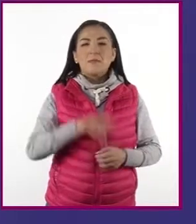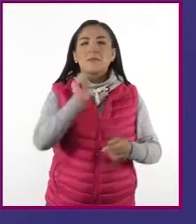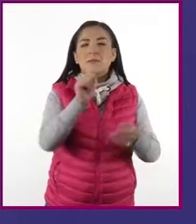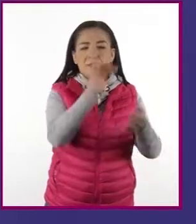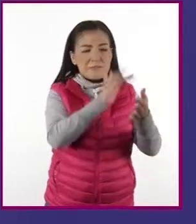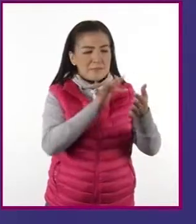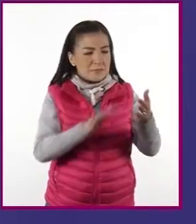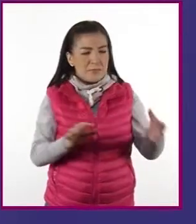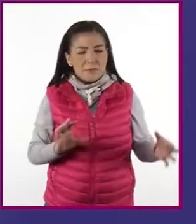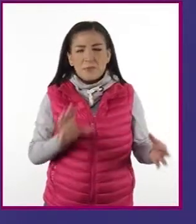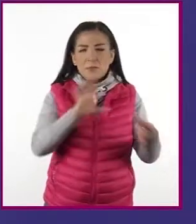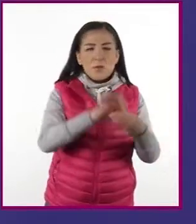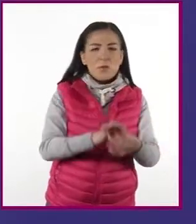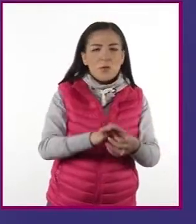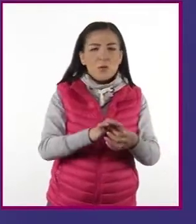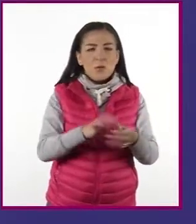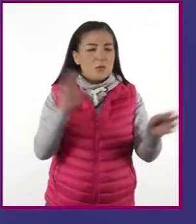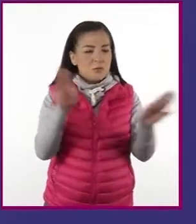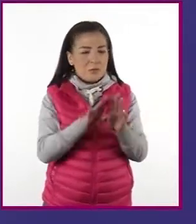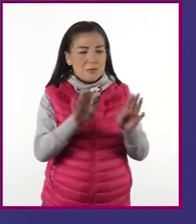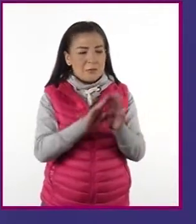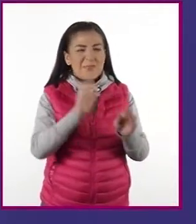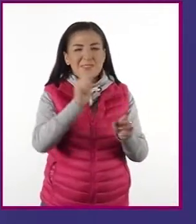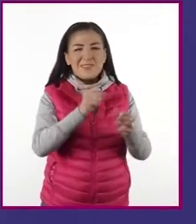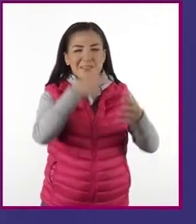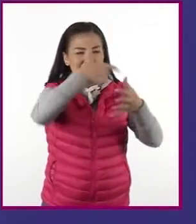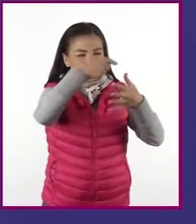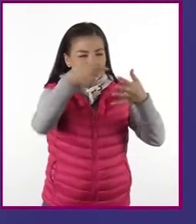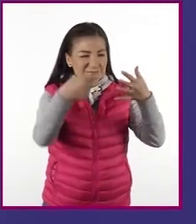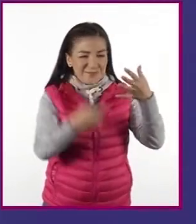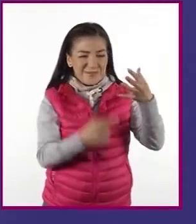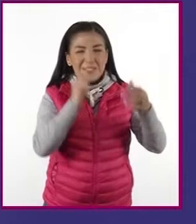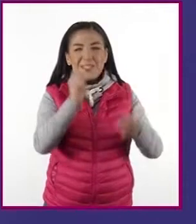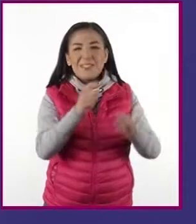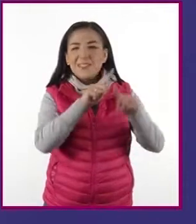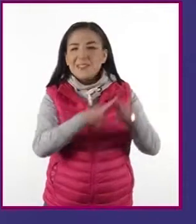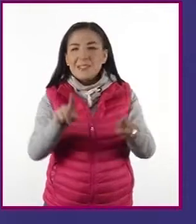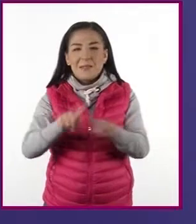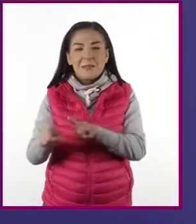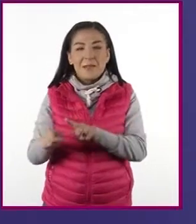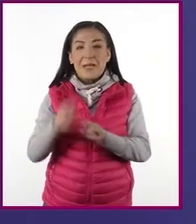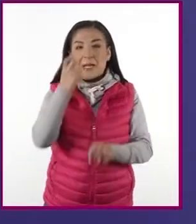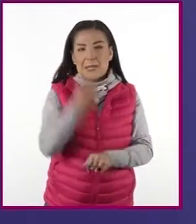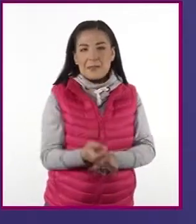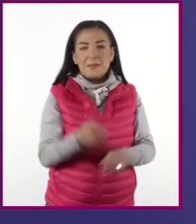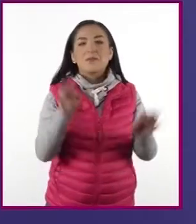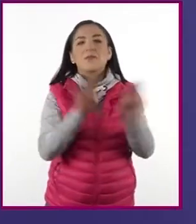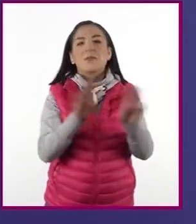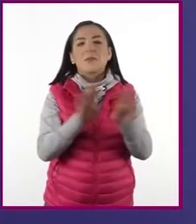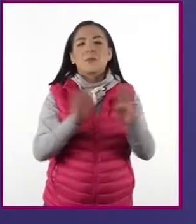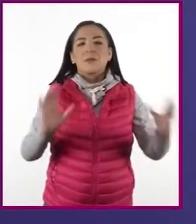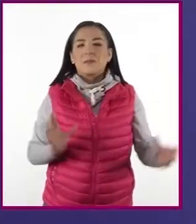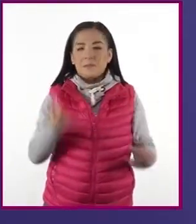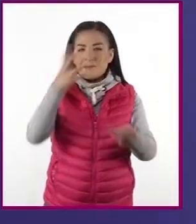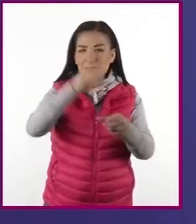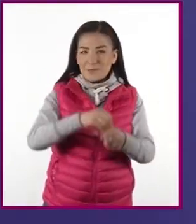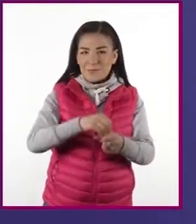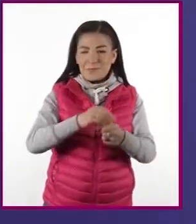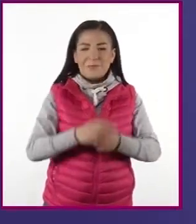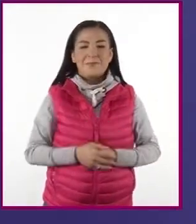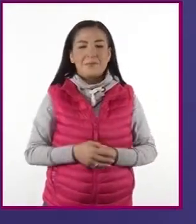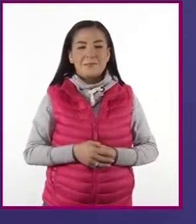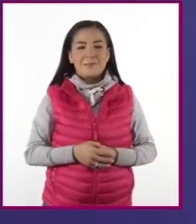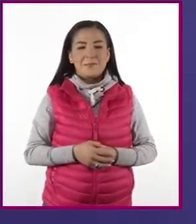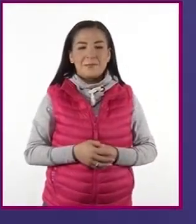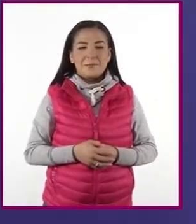comparten rasgos distintivos y ello justifica su inclusión. Los rasgos que